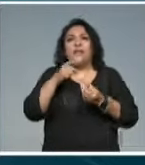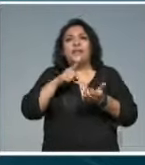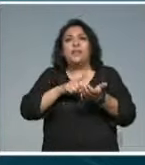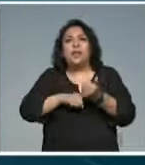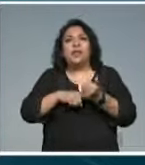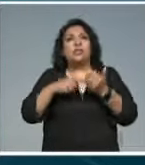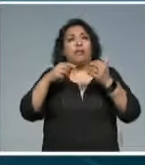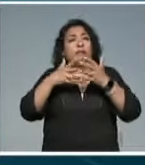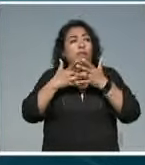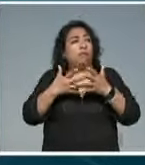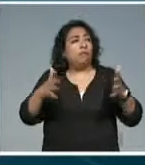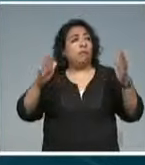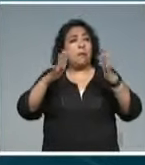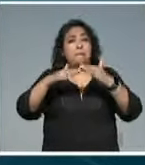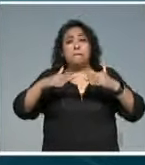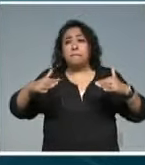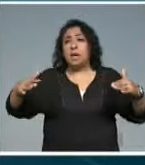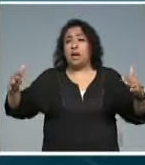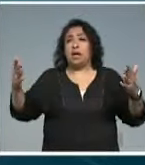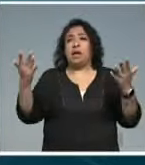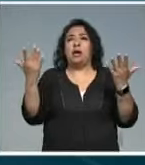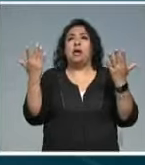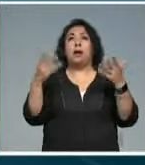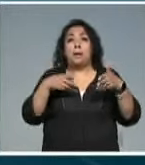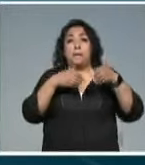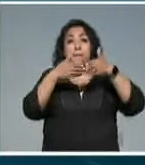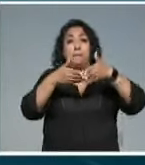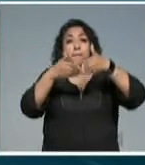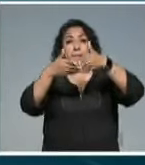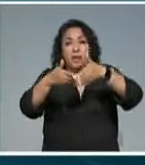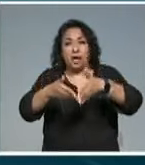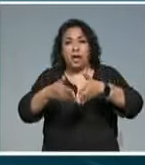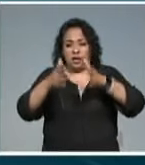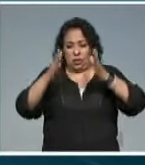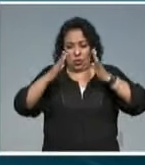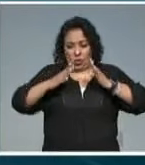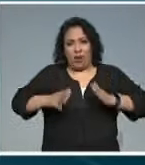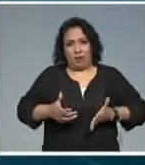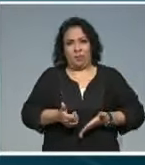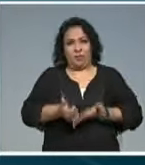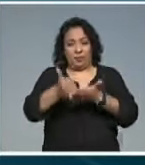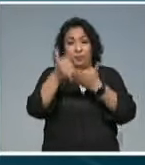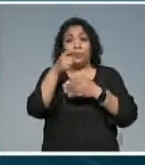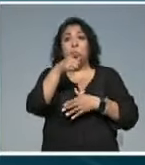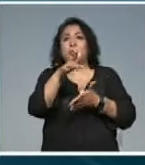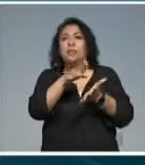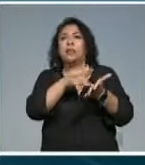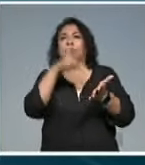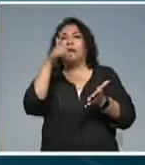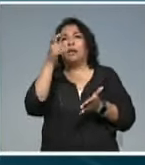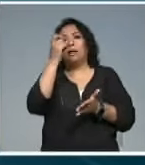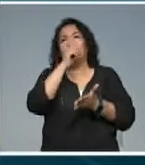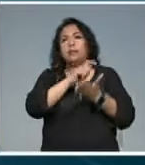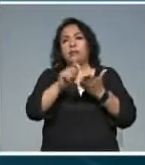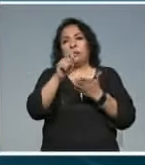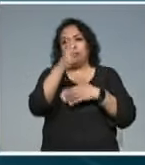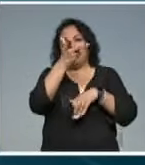en la inmensidad del mar, en el pico, en el barco, con el cuerpo. Inspirada en la obra del